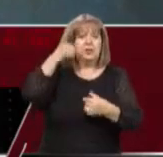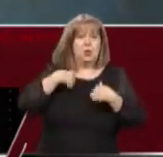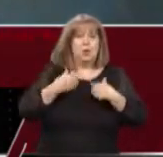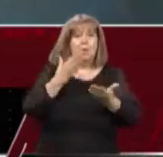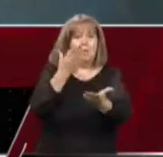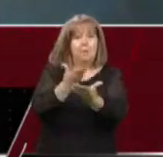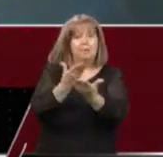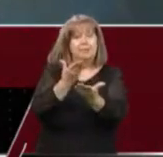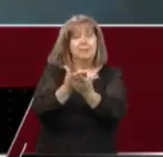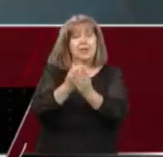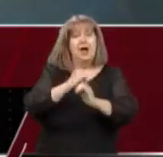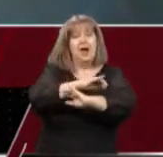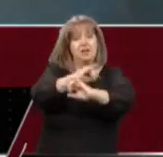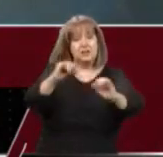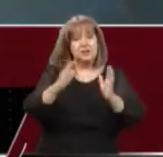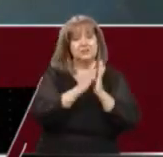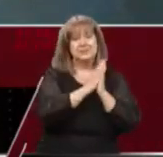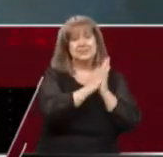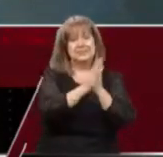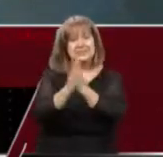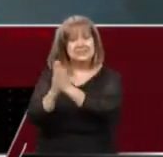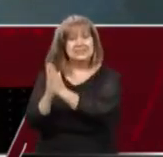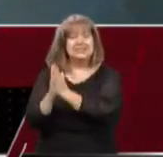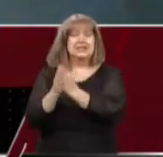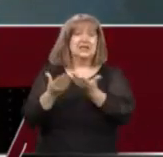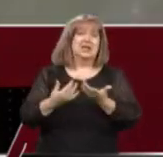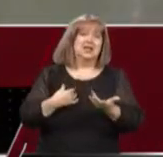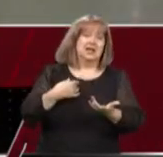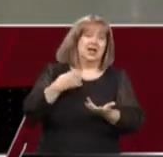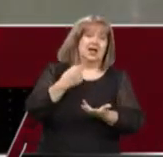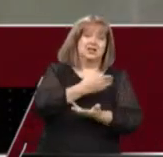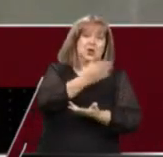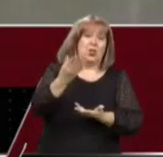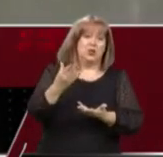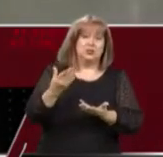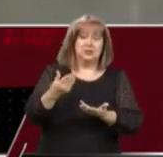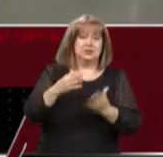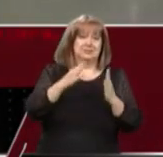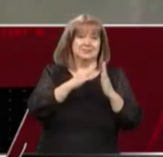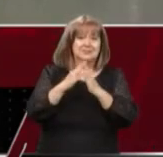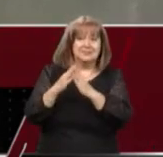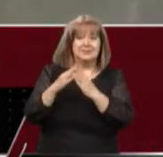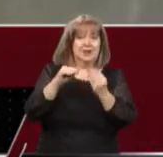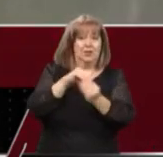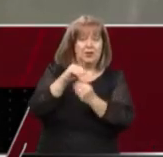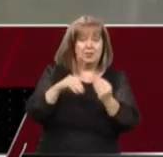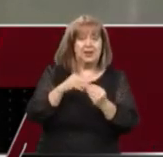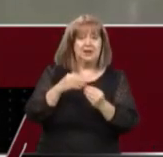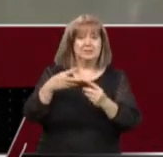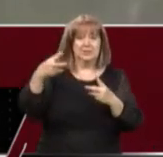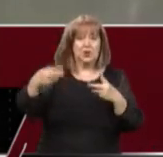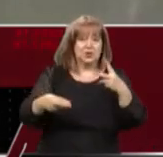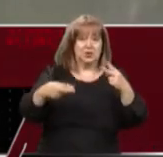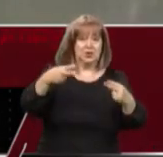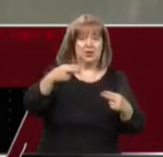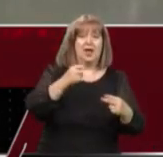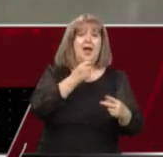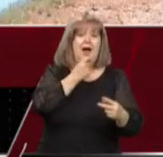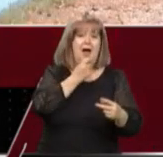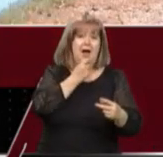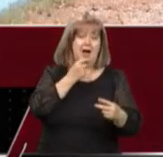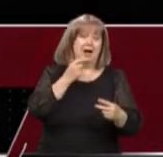porque hoy ha sido un día muy malo de servicio hoy no hemos podido dar el servicio en gran parte del Gran Mendoza